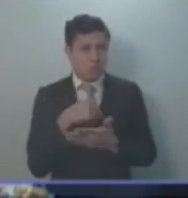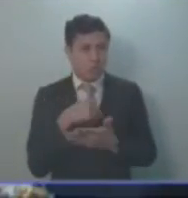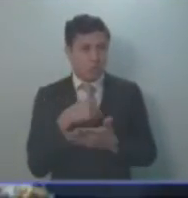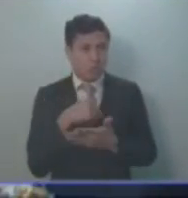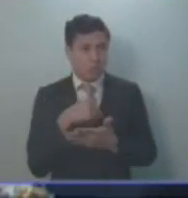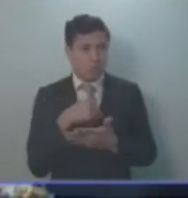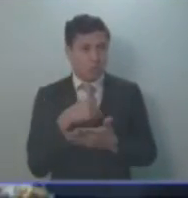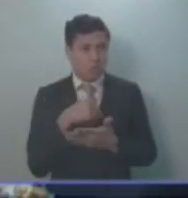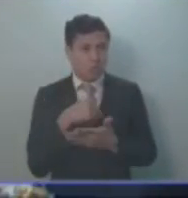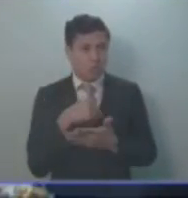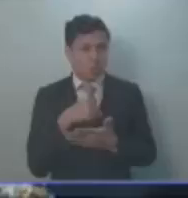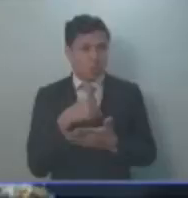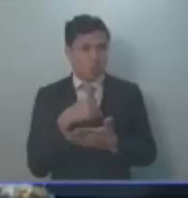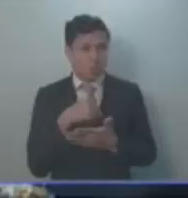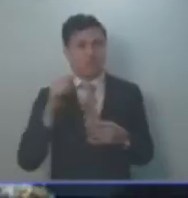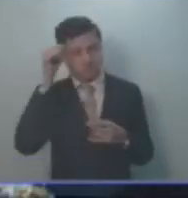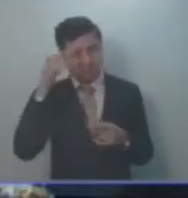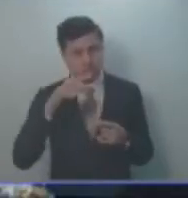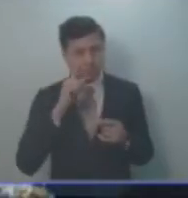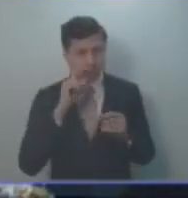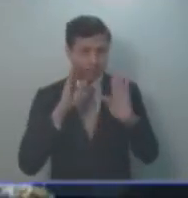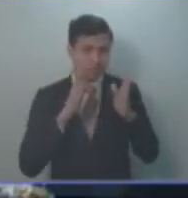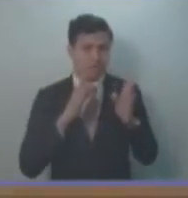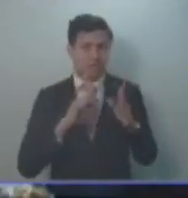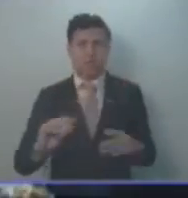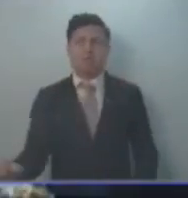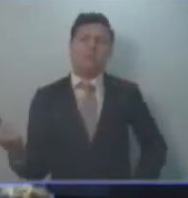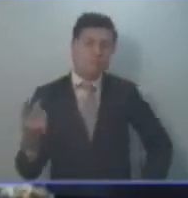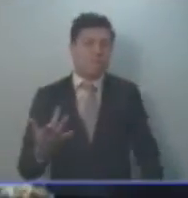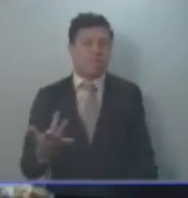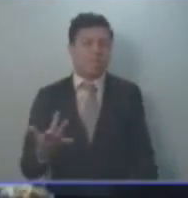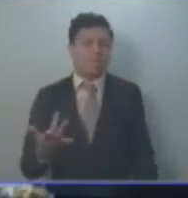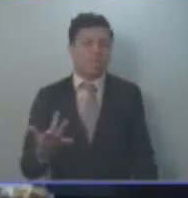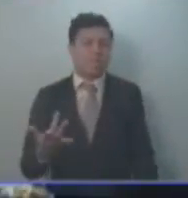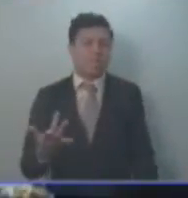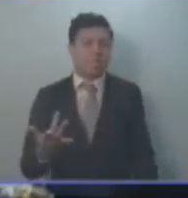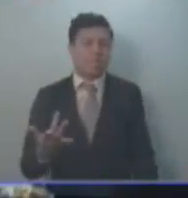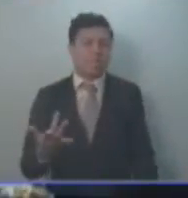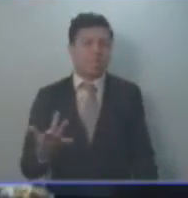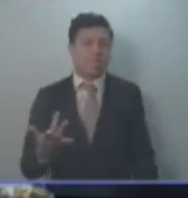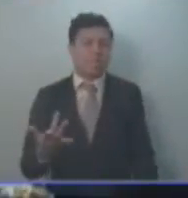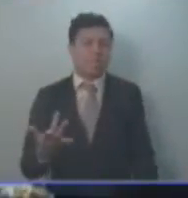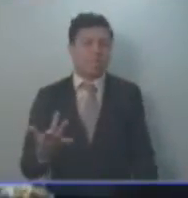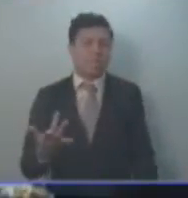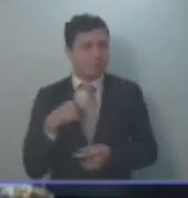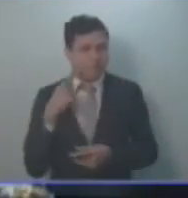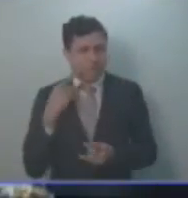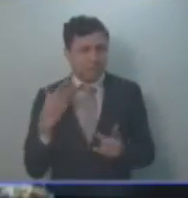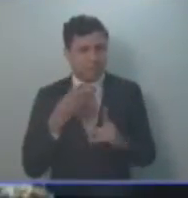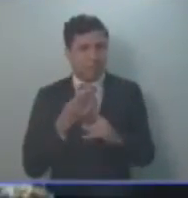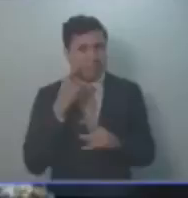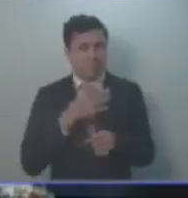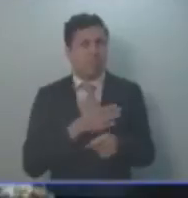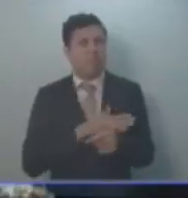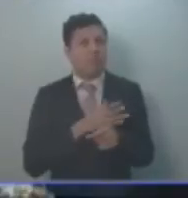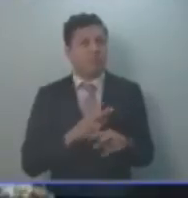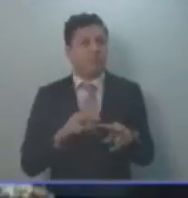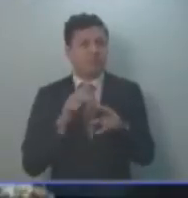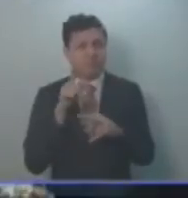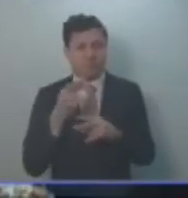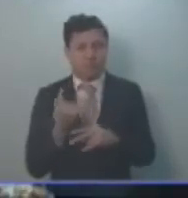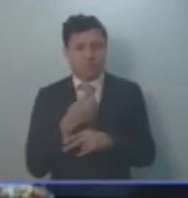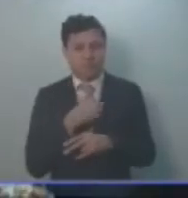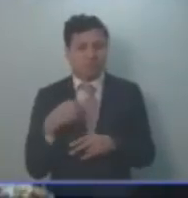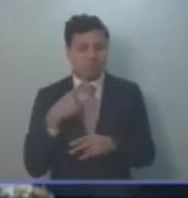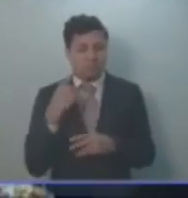o que necesiten una atención técnica y médica especializada, previa validación de su